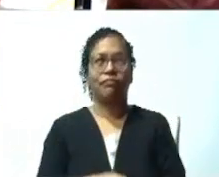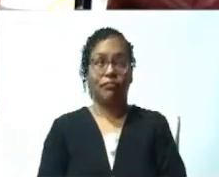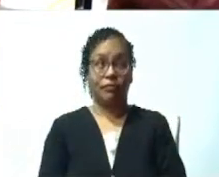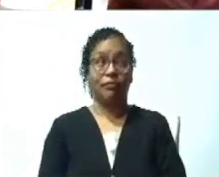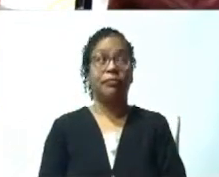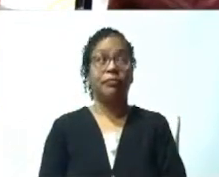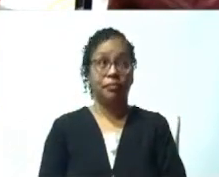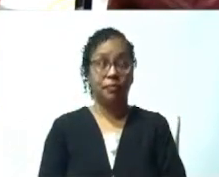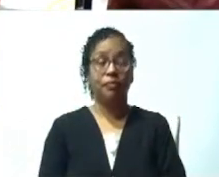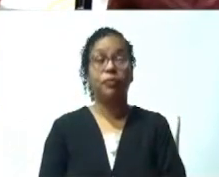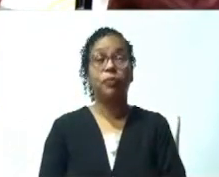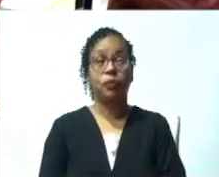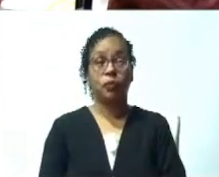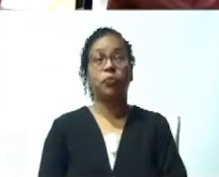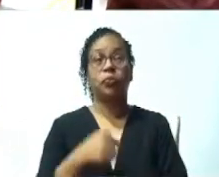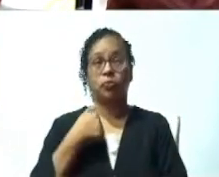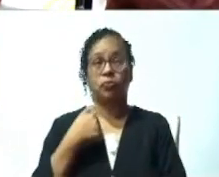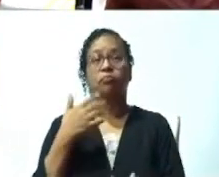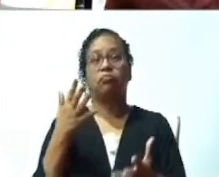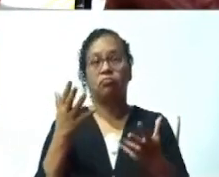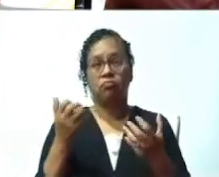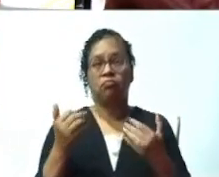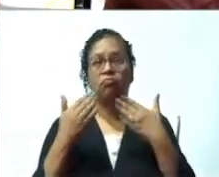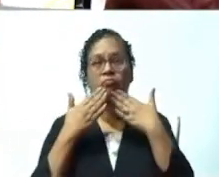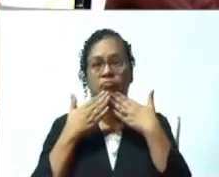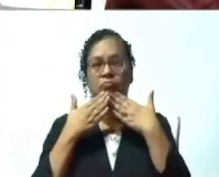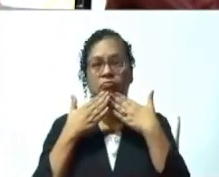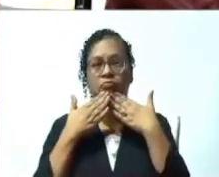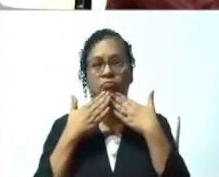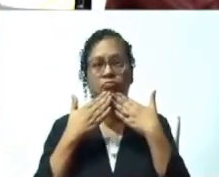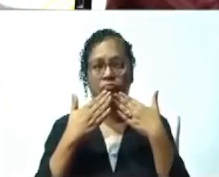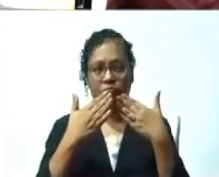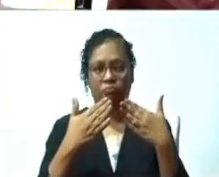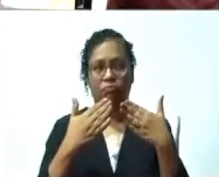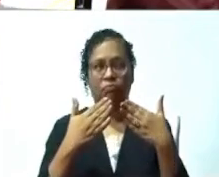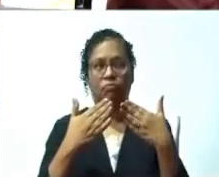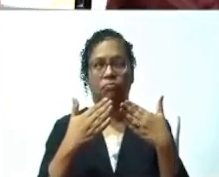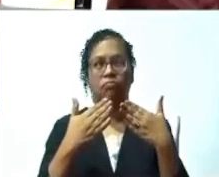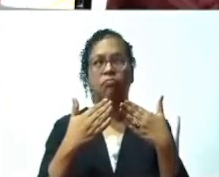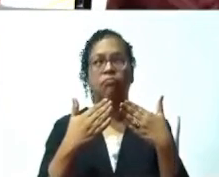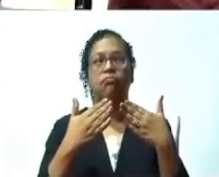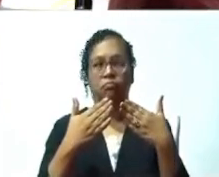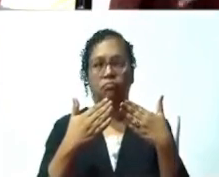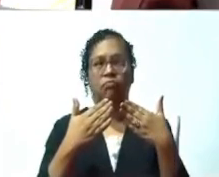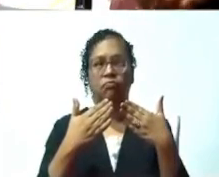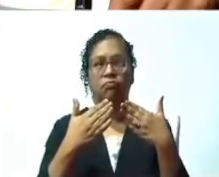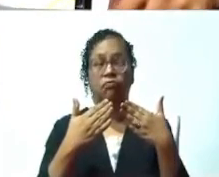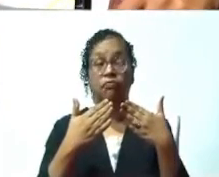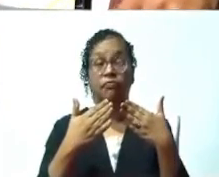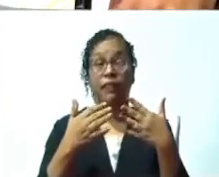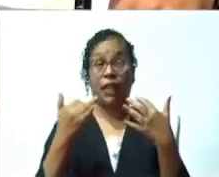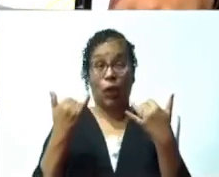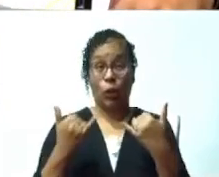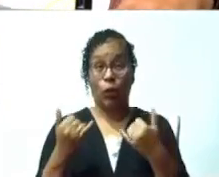Por eso yo quiero, presidente, agradecer que en medio de este contexto ya de una jornada